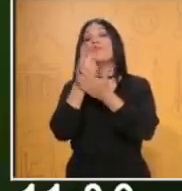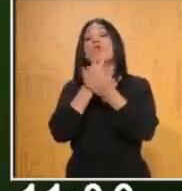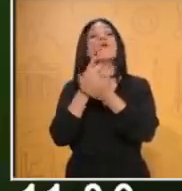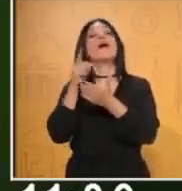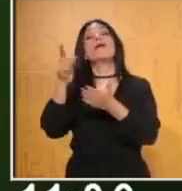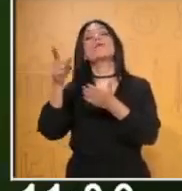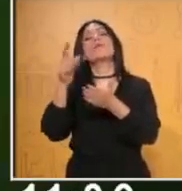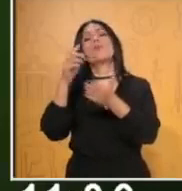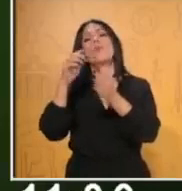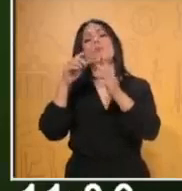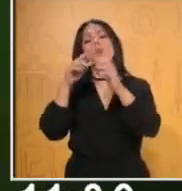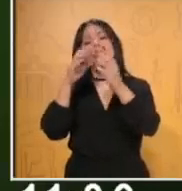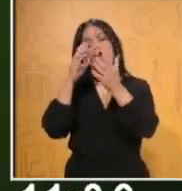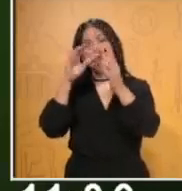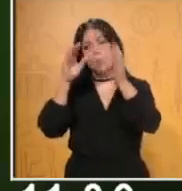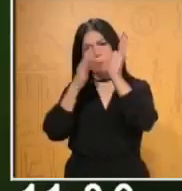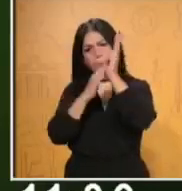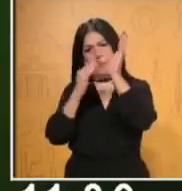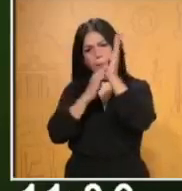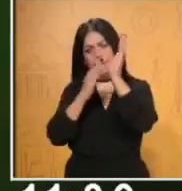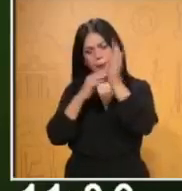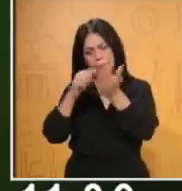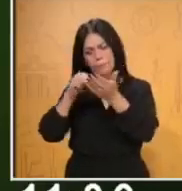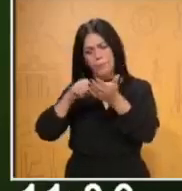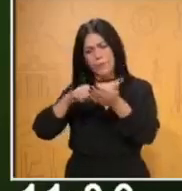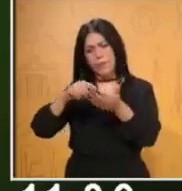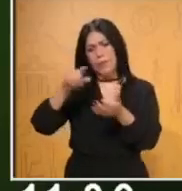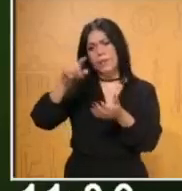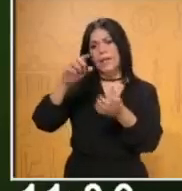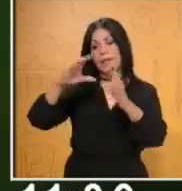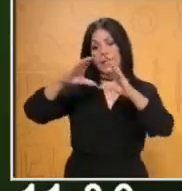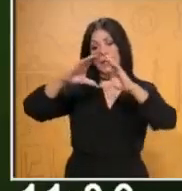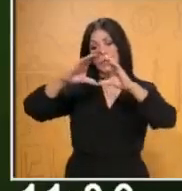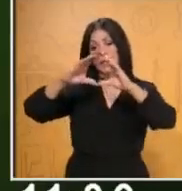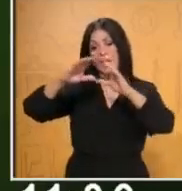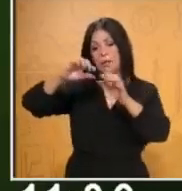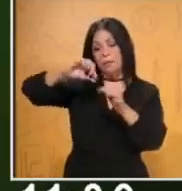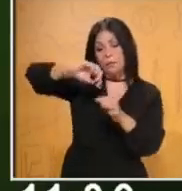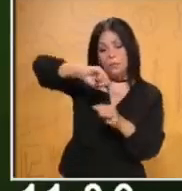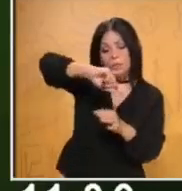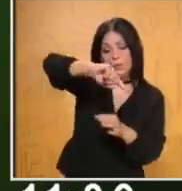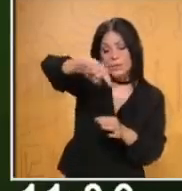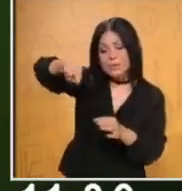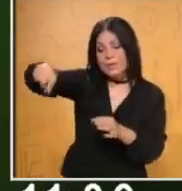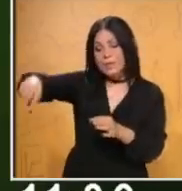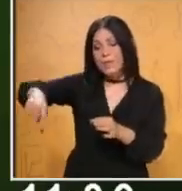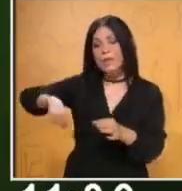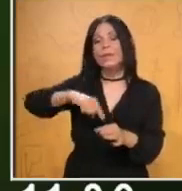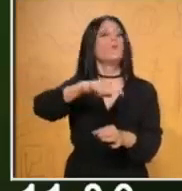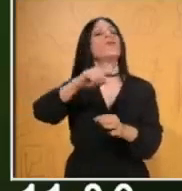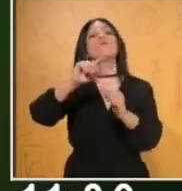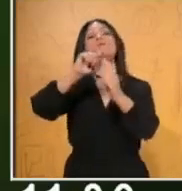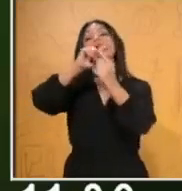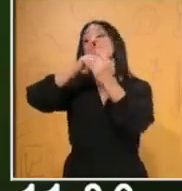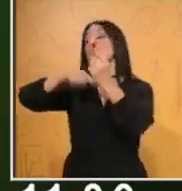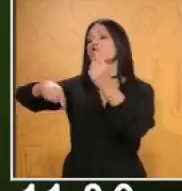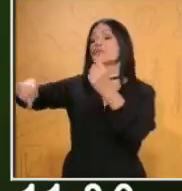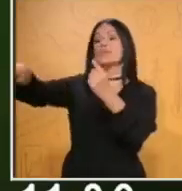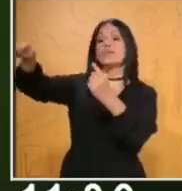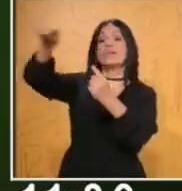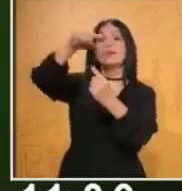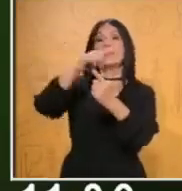círculo y este círculo lo dividas en 8 partes iguales como nosotros lo acabamos de hacer. ¿Qué